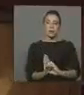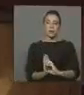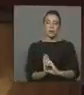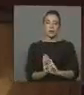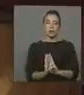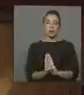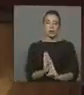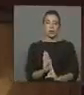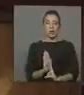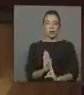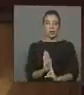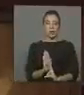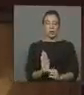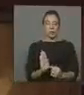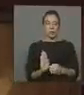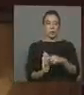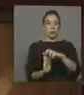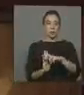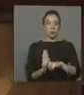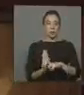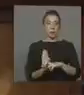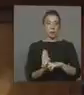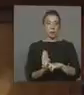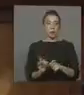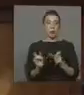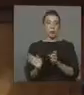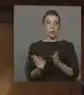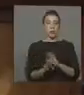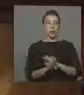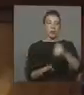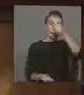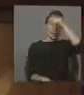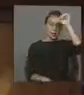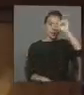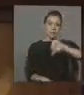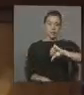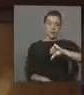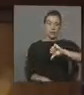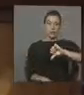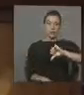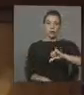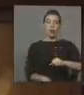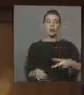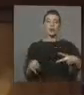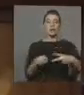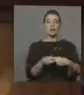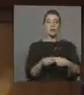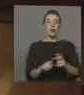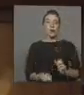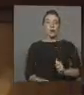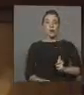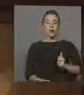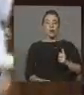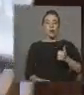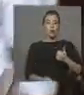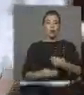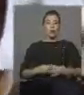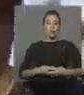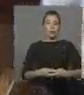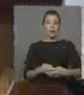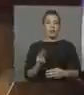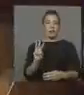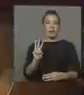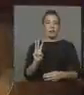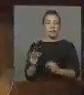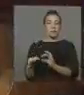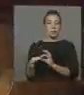y reglamentario este proyecto que regula la despenalización de la interrupción voluntaria del embarazo en 3